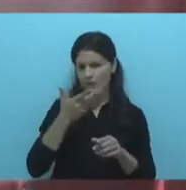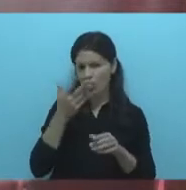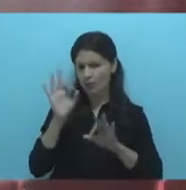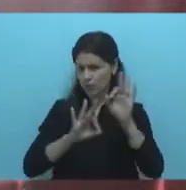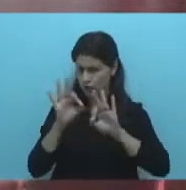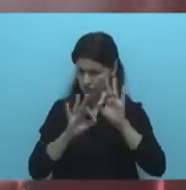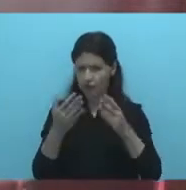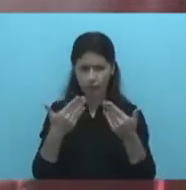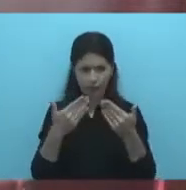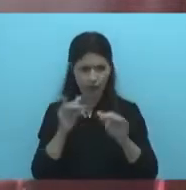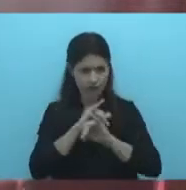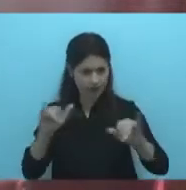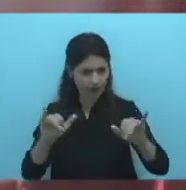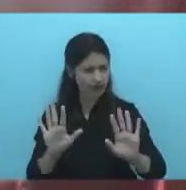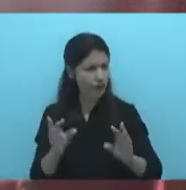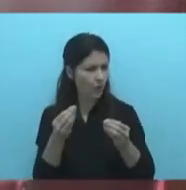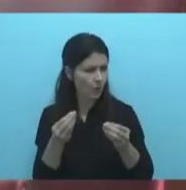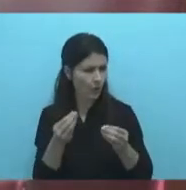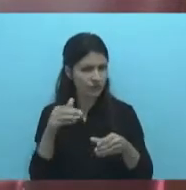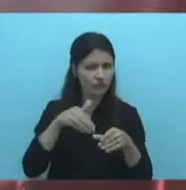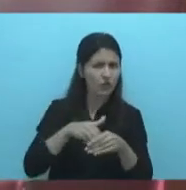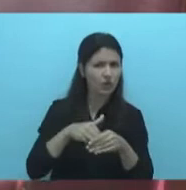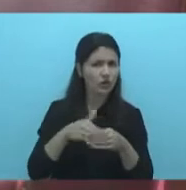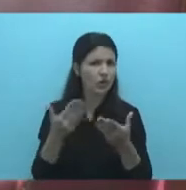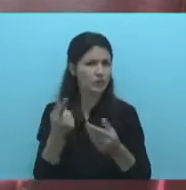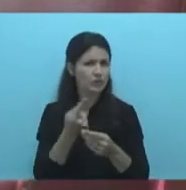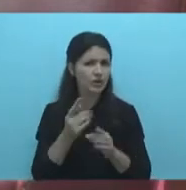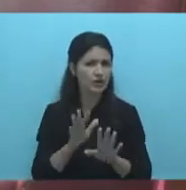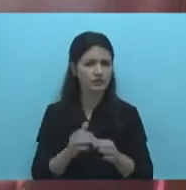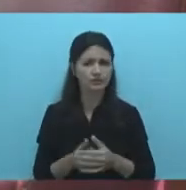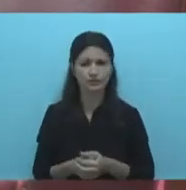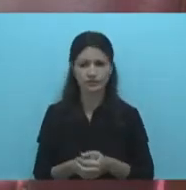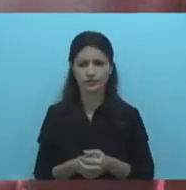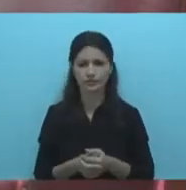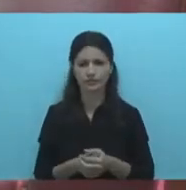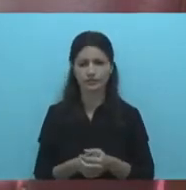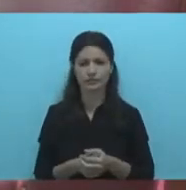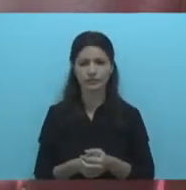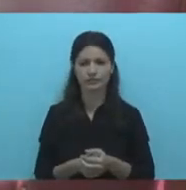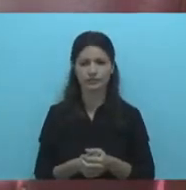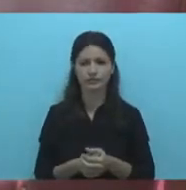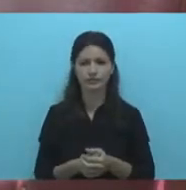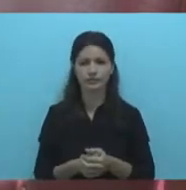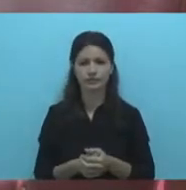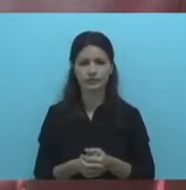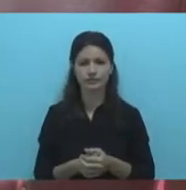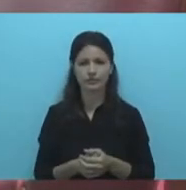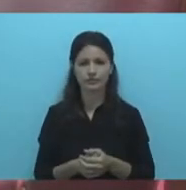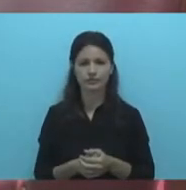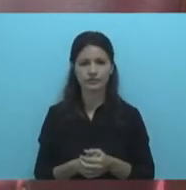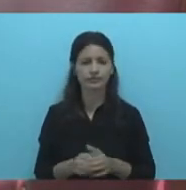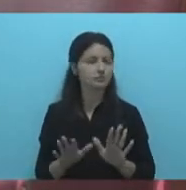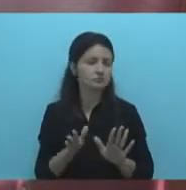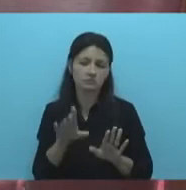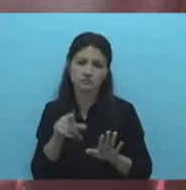votamos o se vota primero. Está en tratamiento ya el proyecto. Perfecto. Si quiere puede hacer uso de la palabra ahora o después, como usted